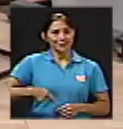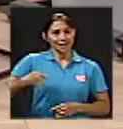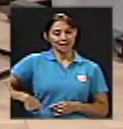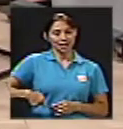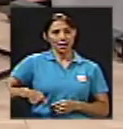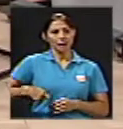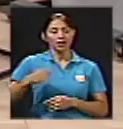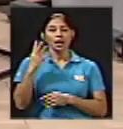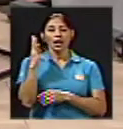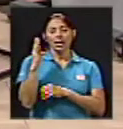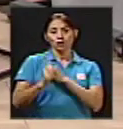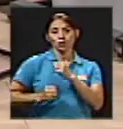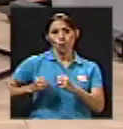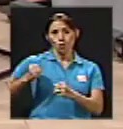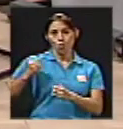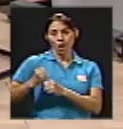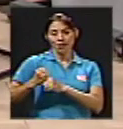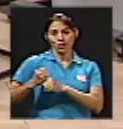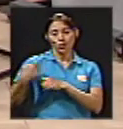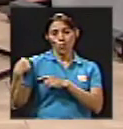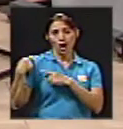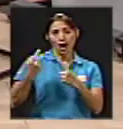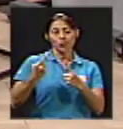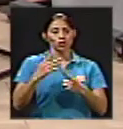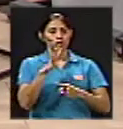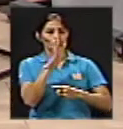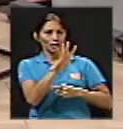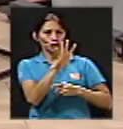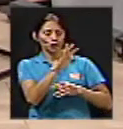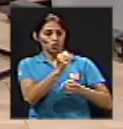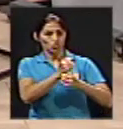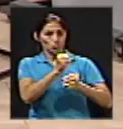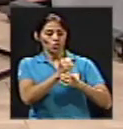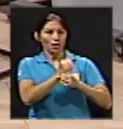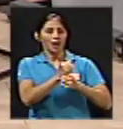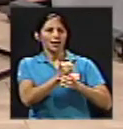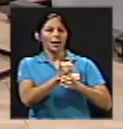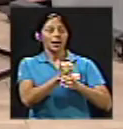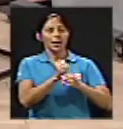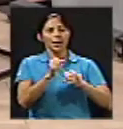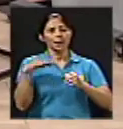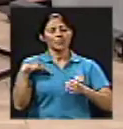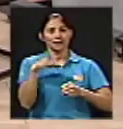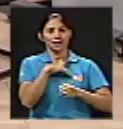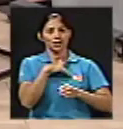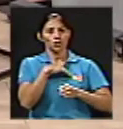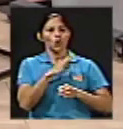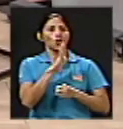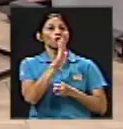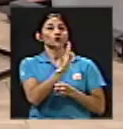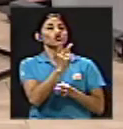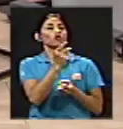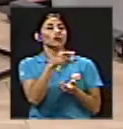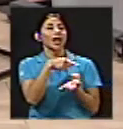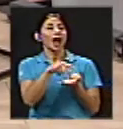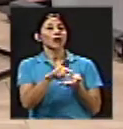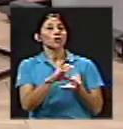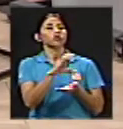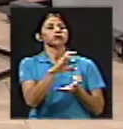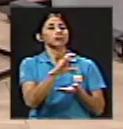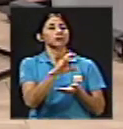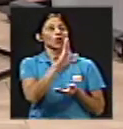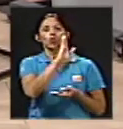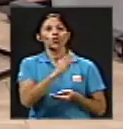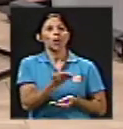4 años de su estadía en el ministerio, su salario nunca aumentó.